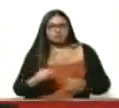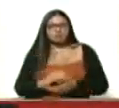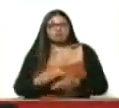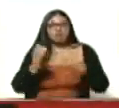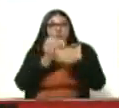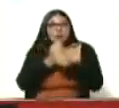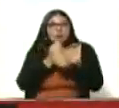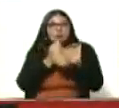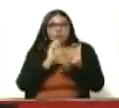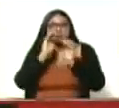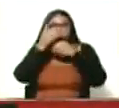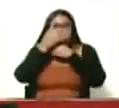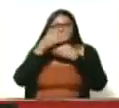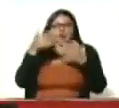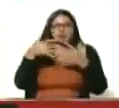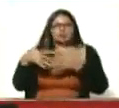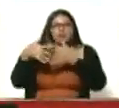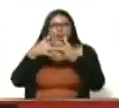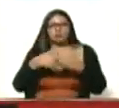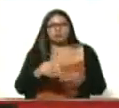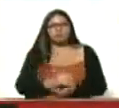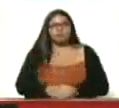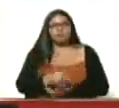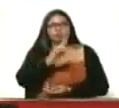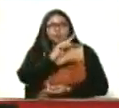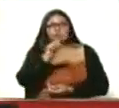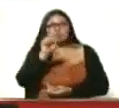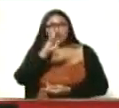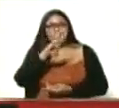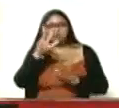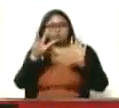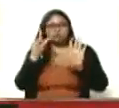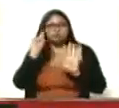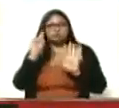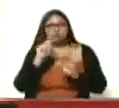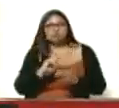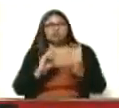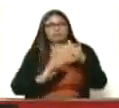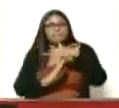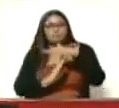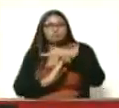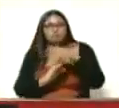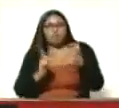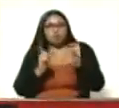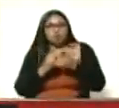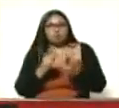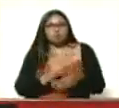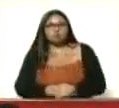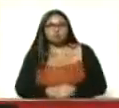secuestrado en Estados Unidos. 11:48 minutos de la mañana, amigos. Vamos a establecer una pausa, no se aparte, quédese con nosotros.